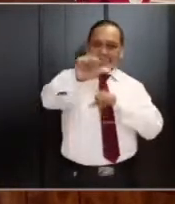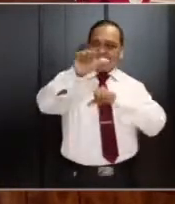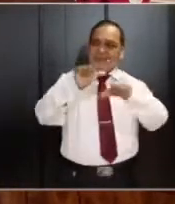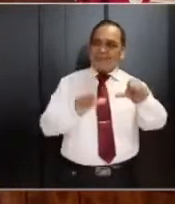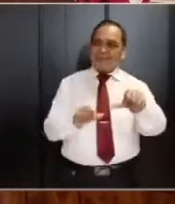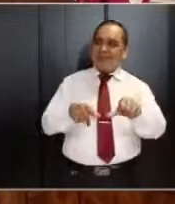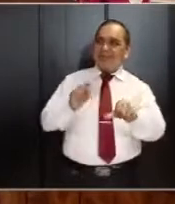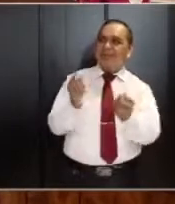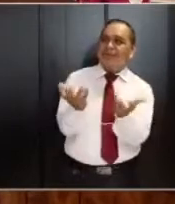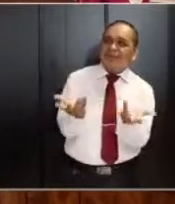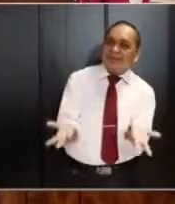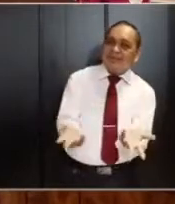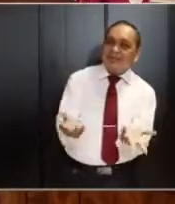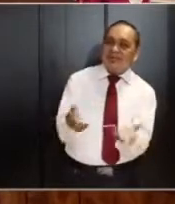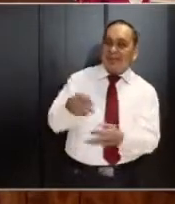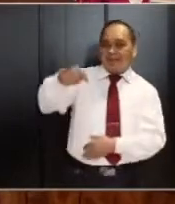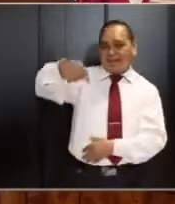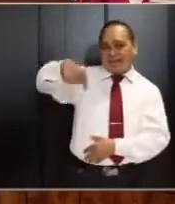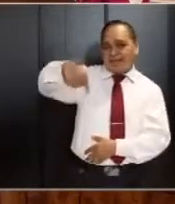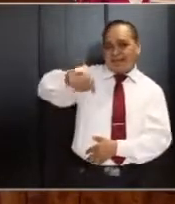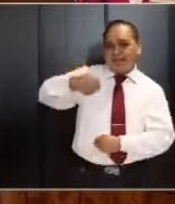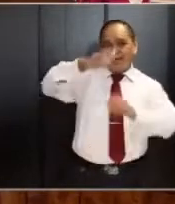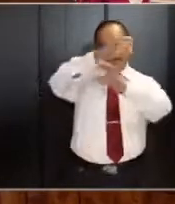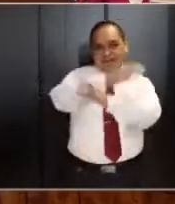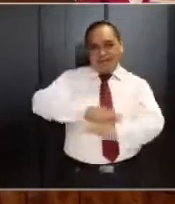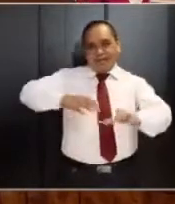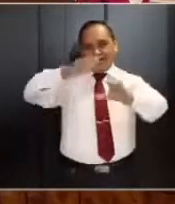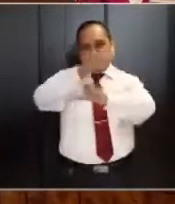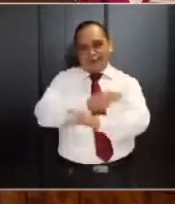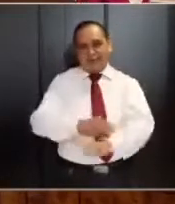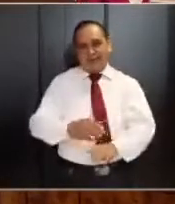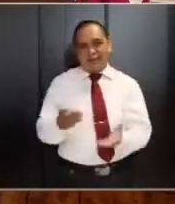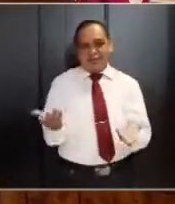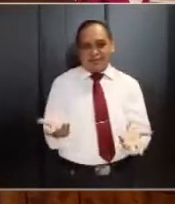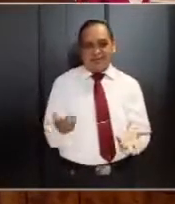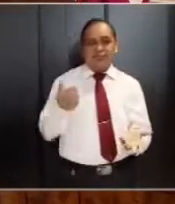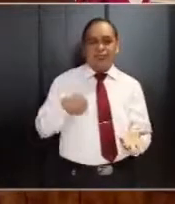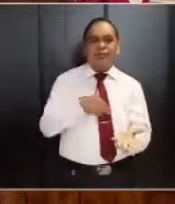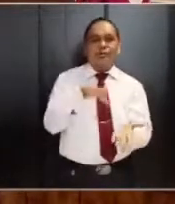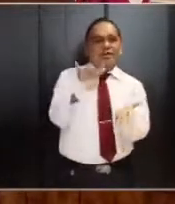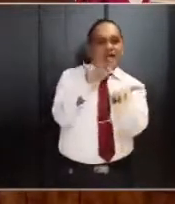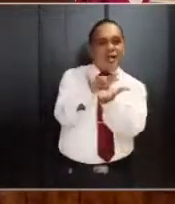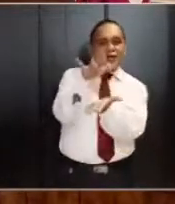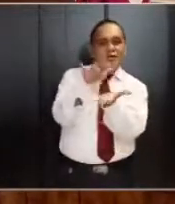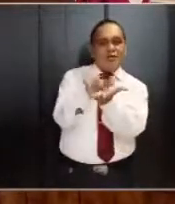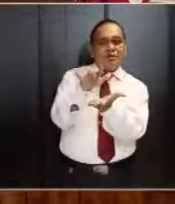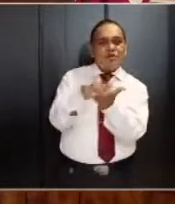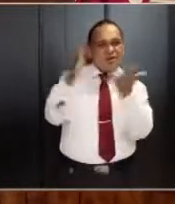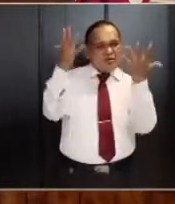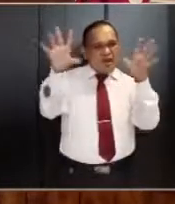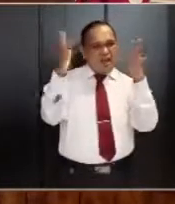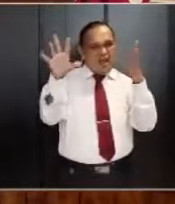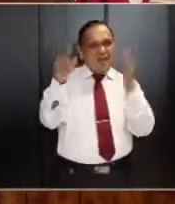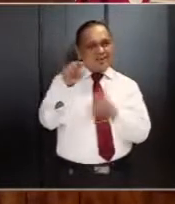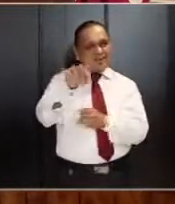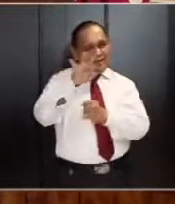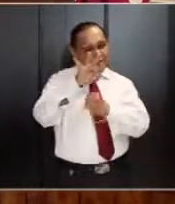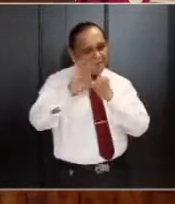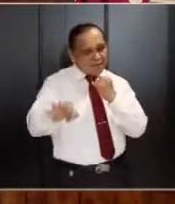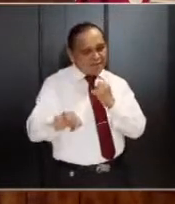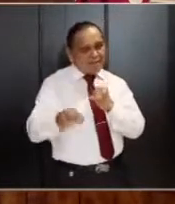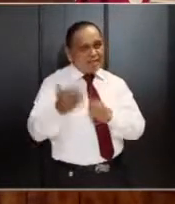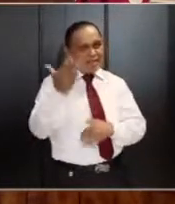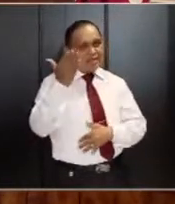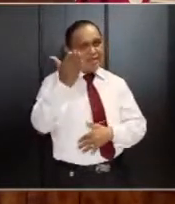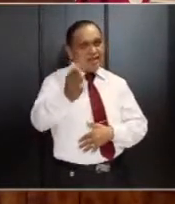aquí venir a entrenarse y va a entrenar también con nosotros, así que lo apoyamos fuerte para que llegue a las finales y